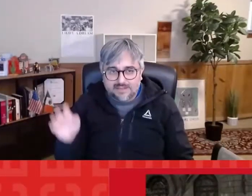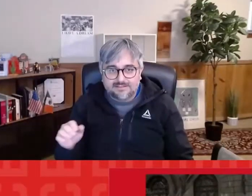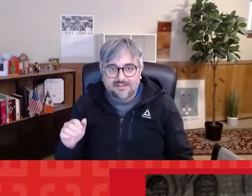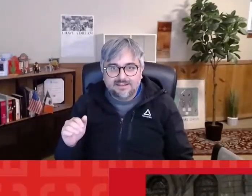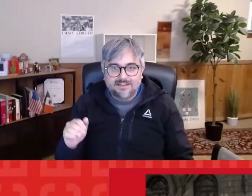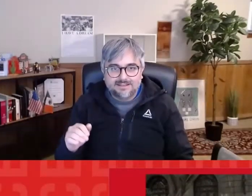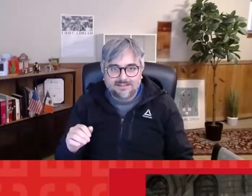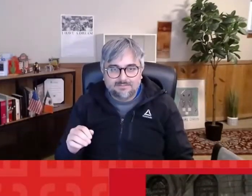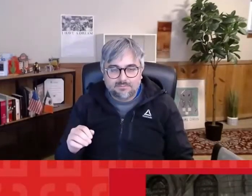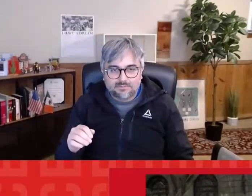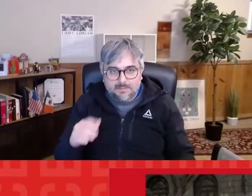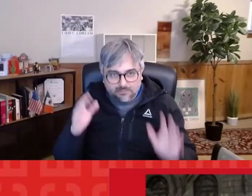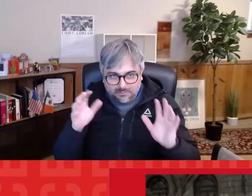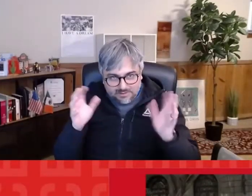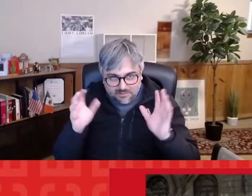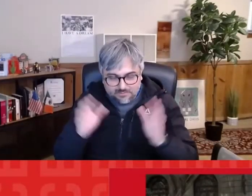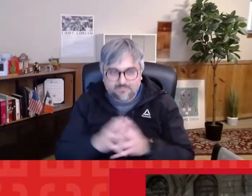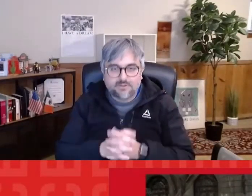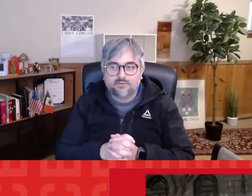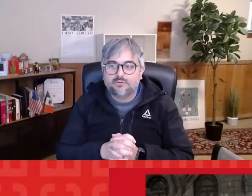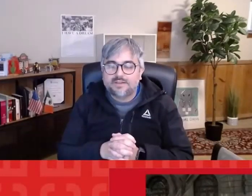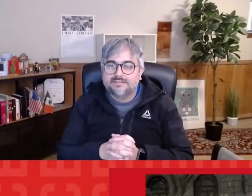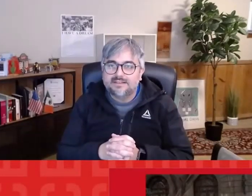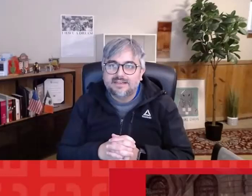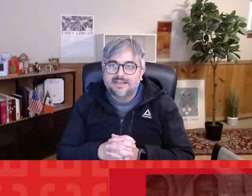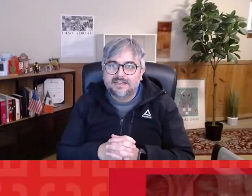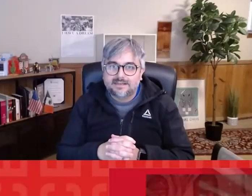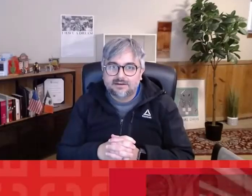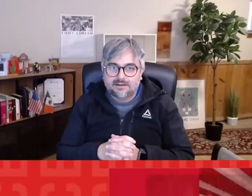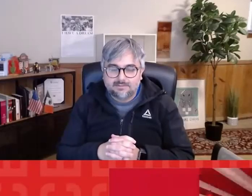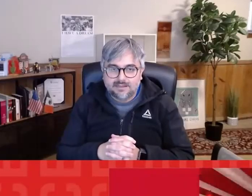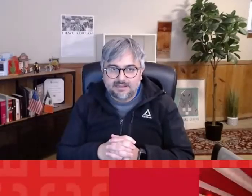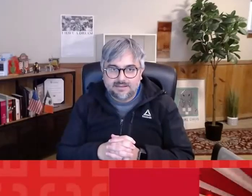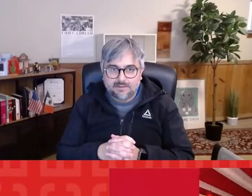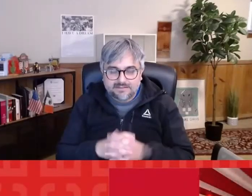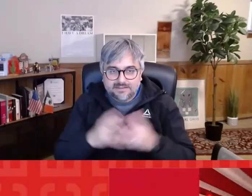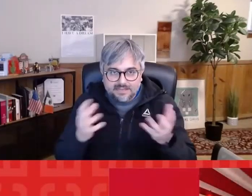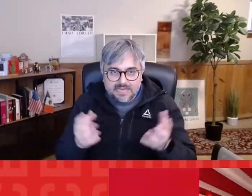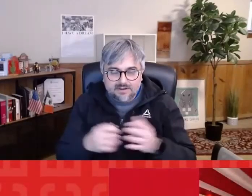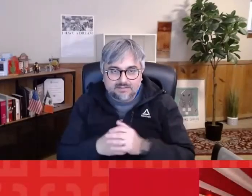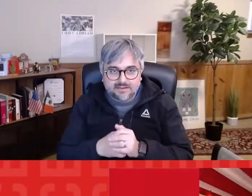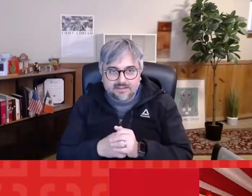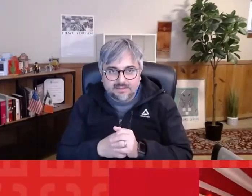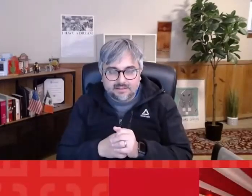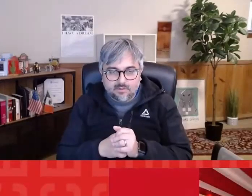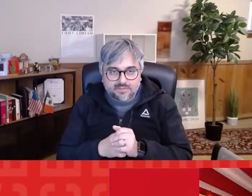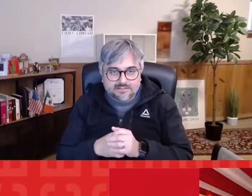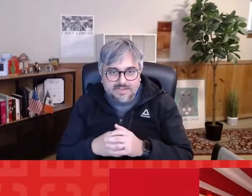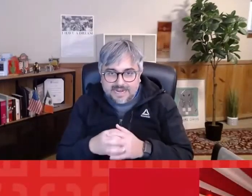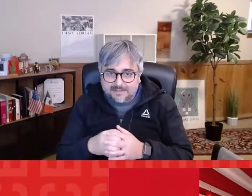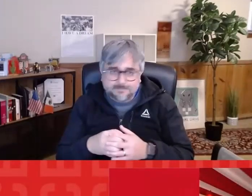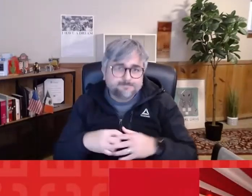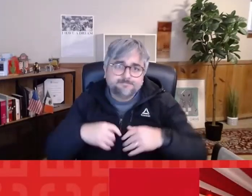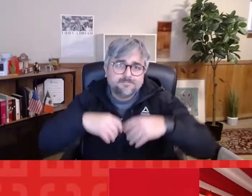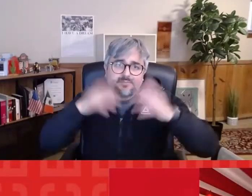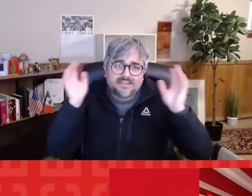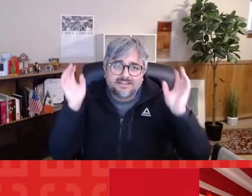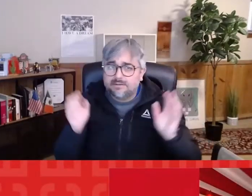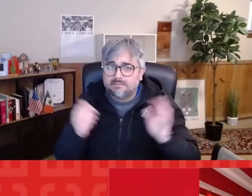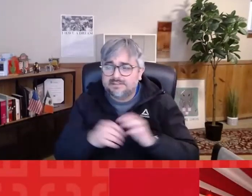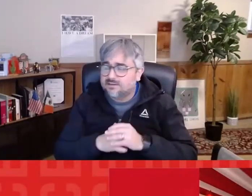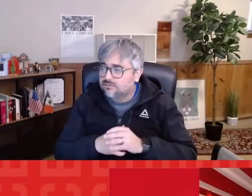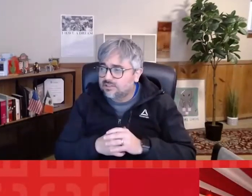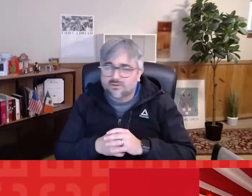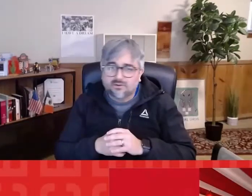estas colonias, pues vamos, medio fifís, que le exigían una serie de cuentas claras